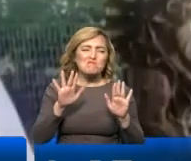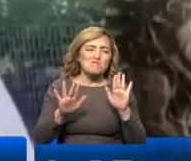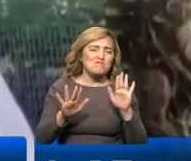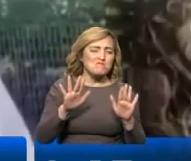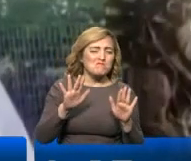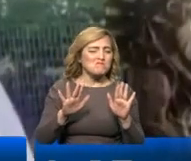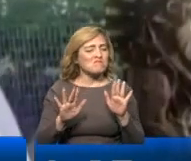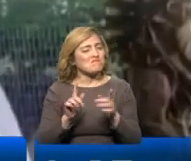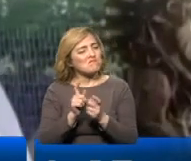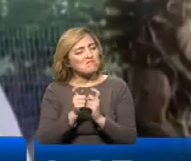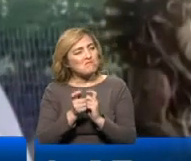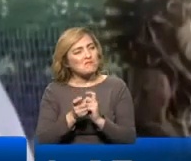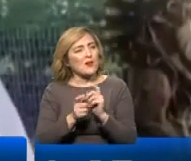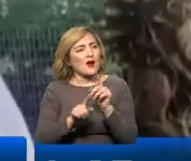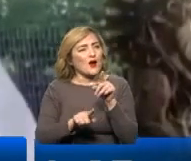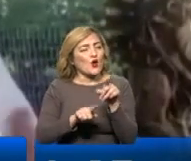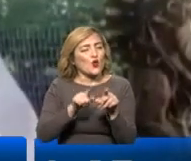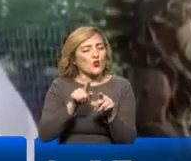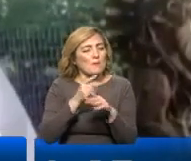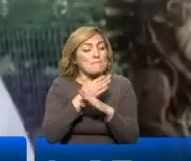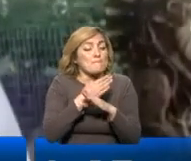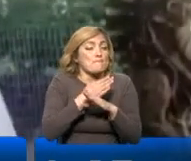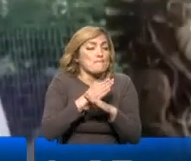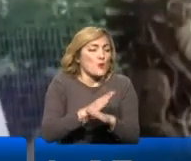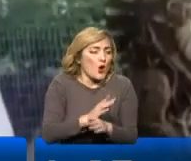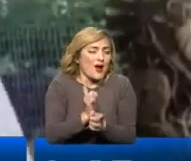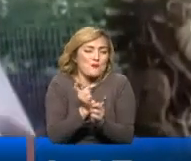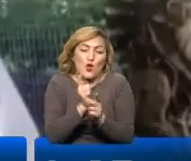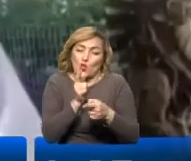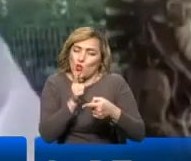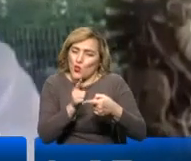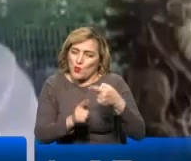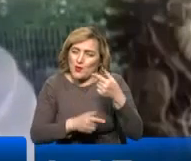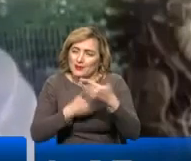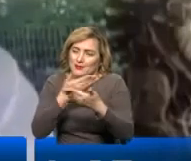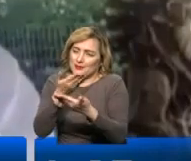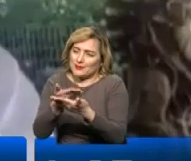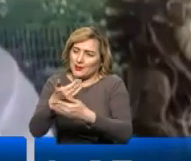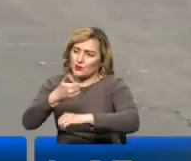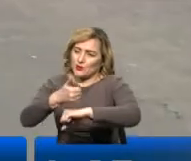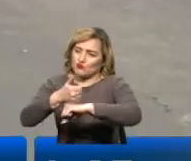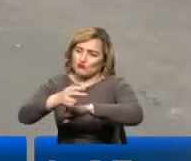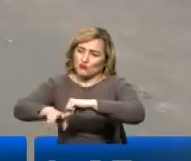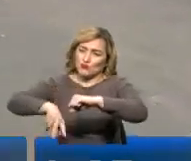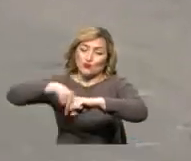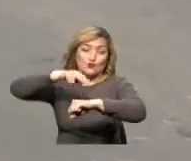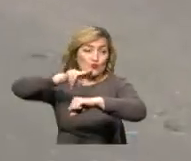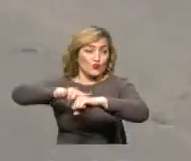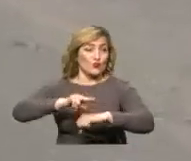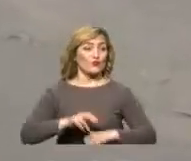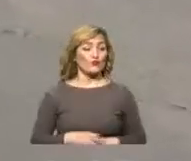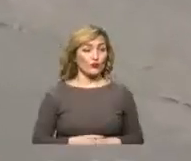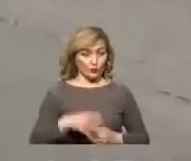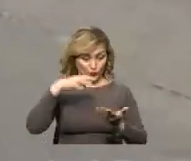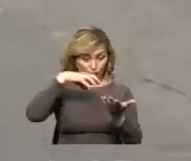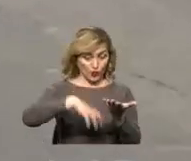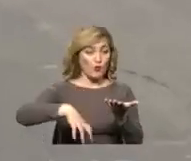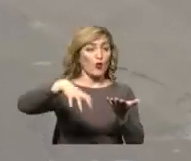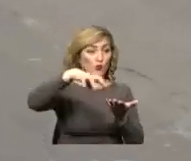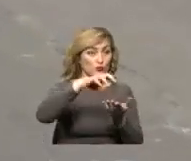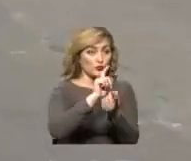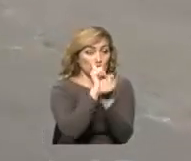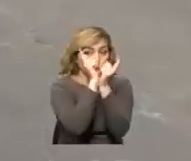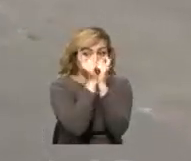la manera de que ciertas restricciones nosotros le planteemos a la autoridad nacional. Incluso las parroquias podrían cambiar